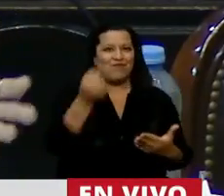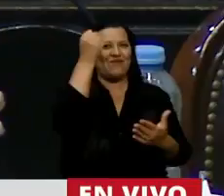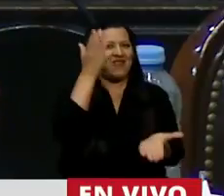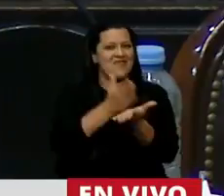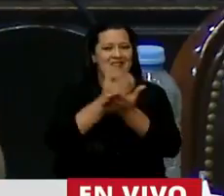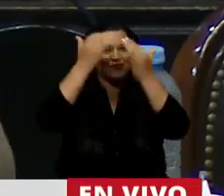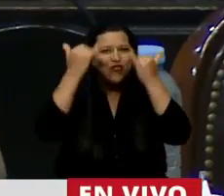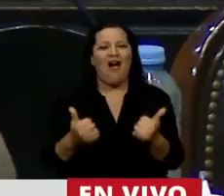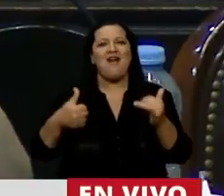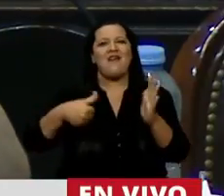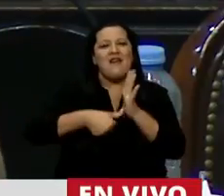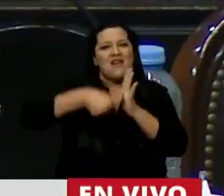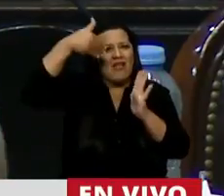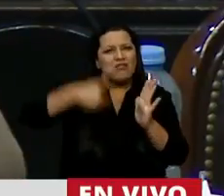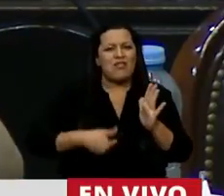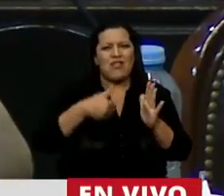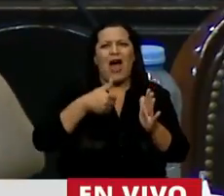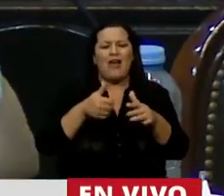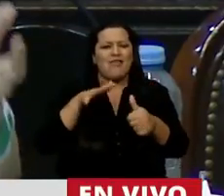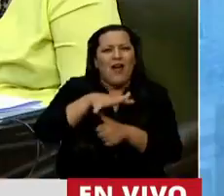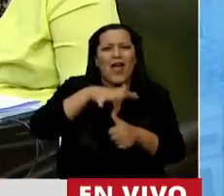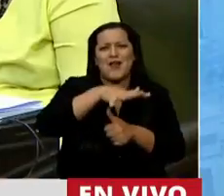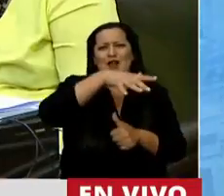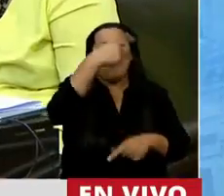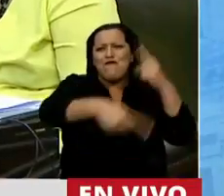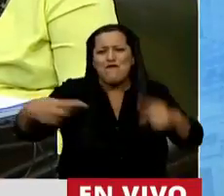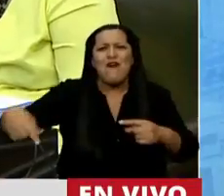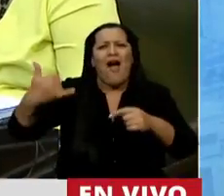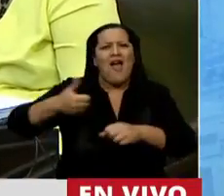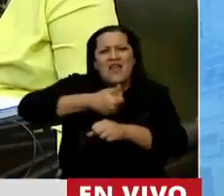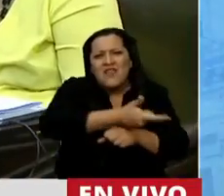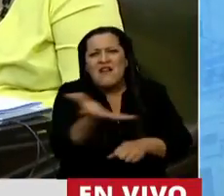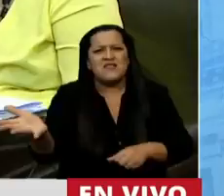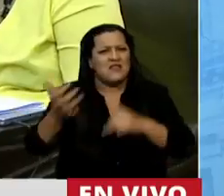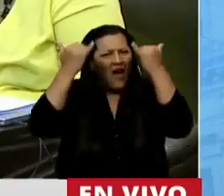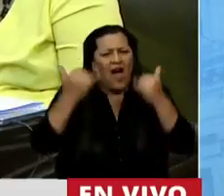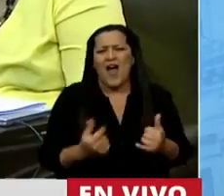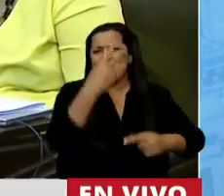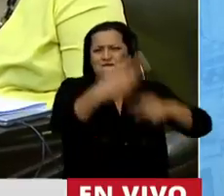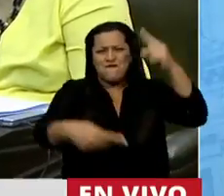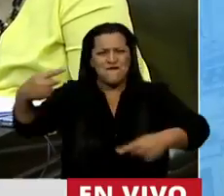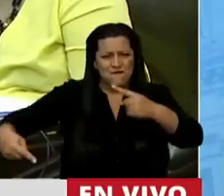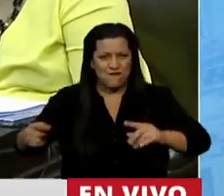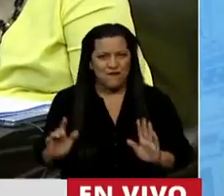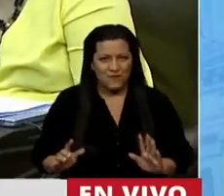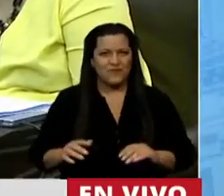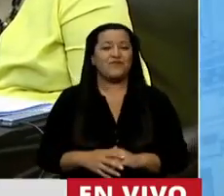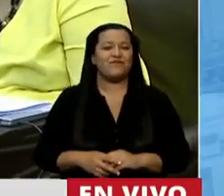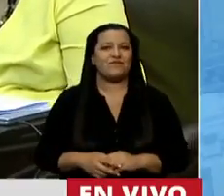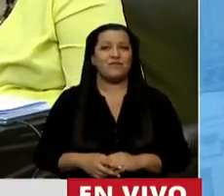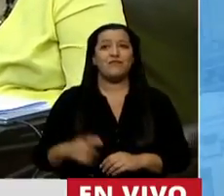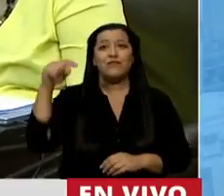derechos. Hemos logrado reconocer que existe la diversidad en nuestra sociedad. Y